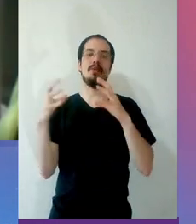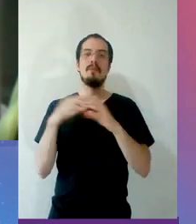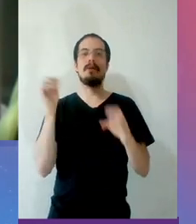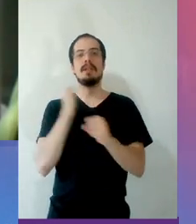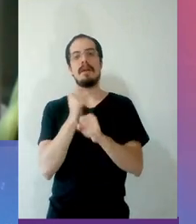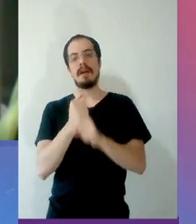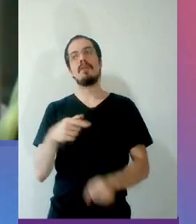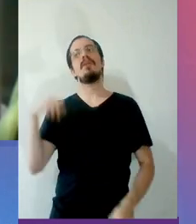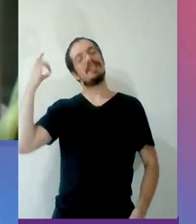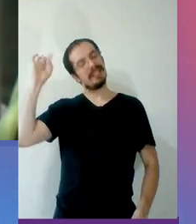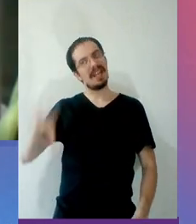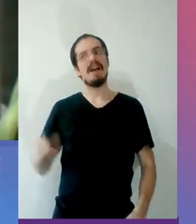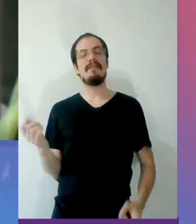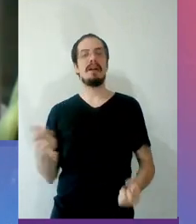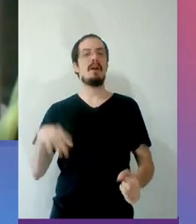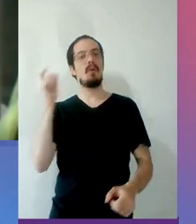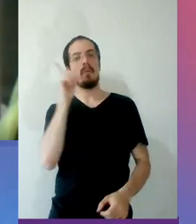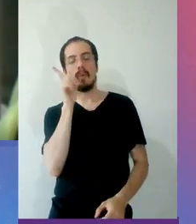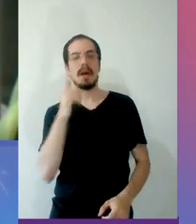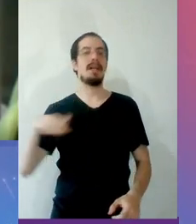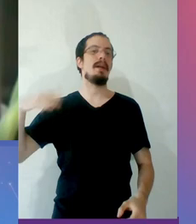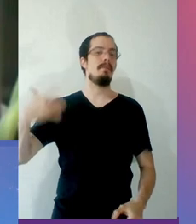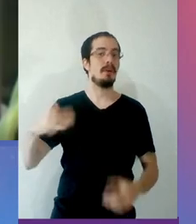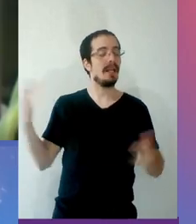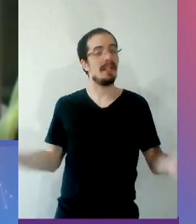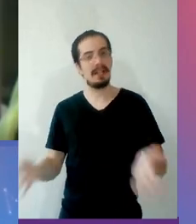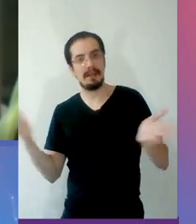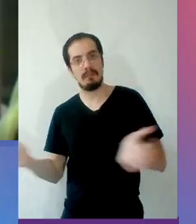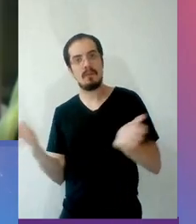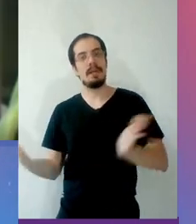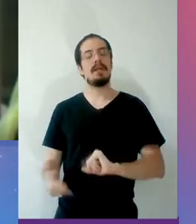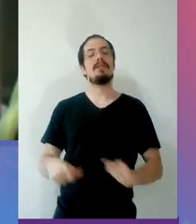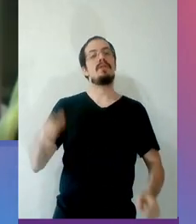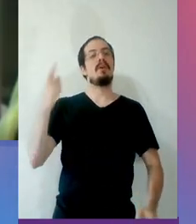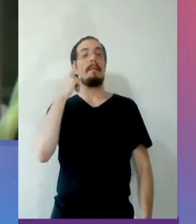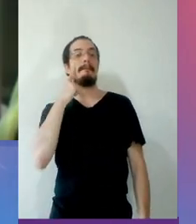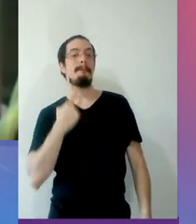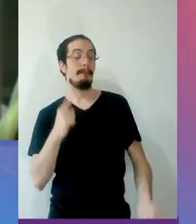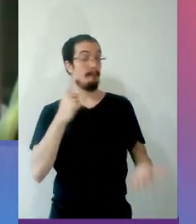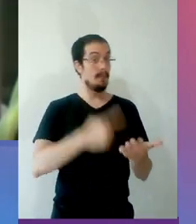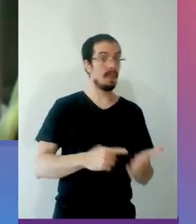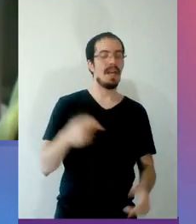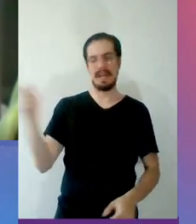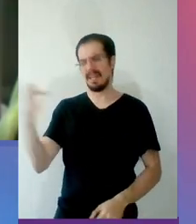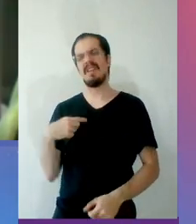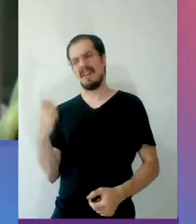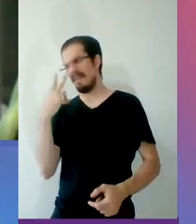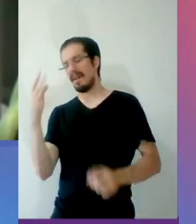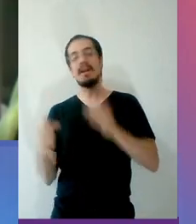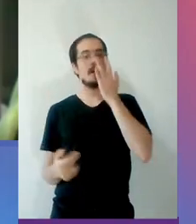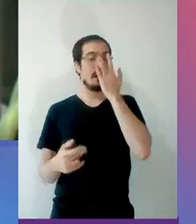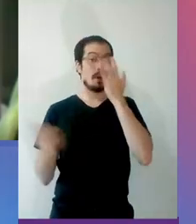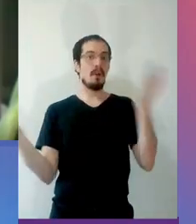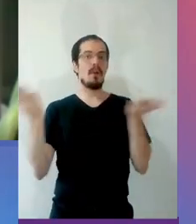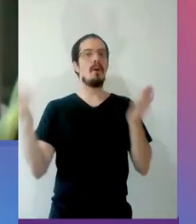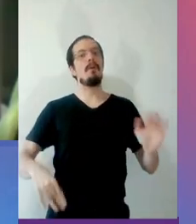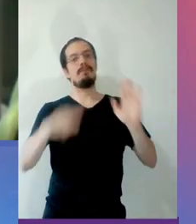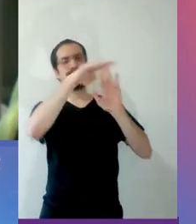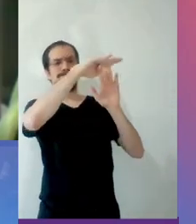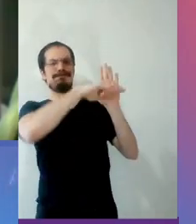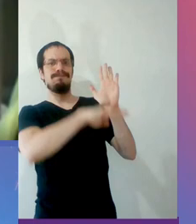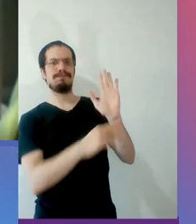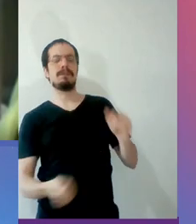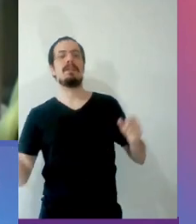que tiene la estimulación temprana en los niños y las niñas, realizaron esta batería de estimulación con materiales